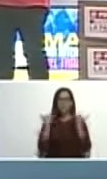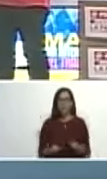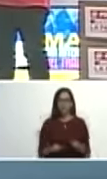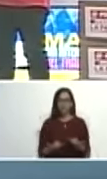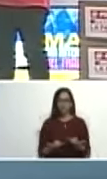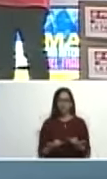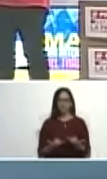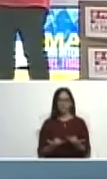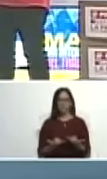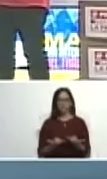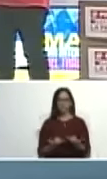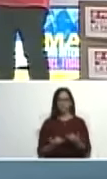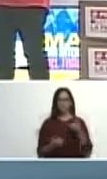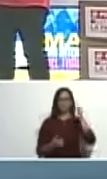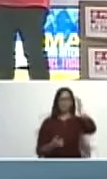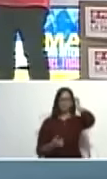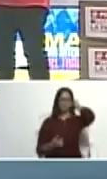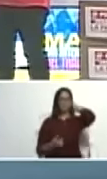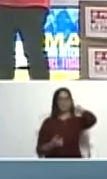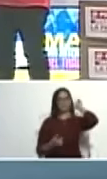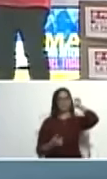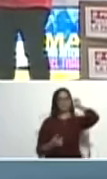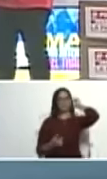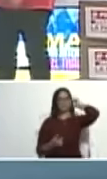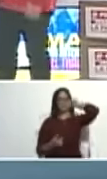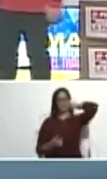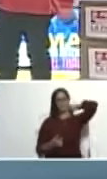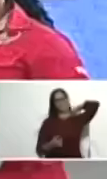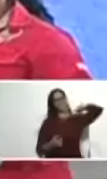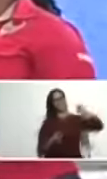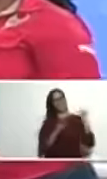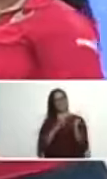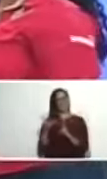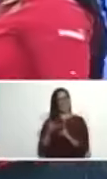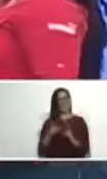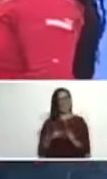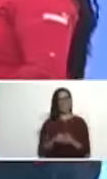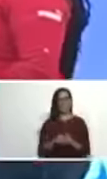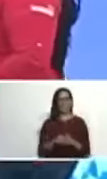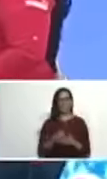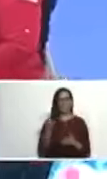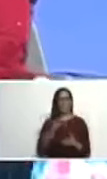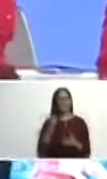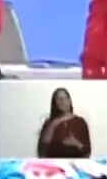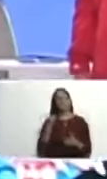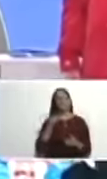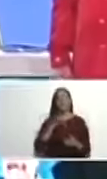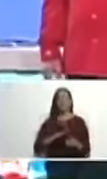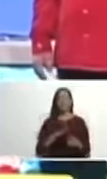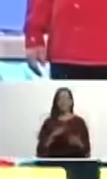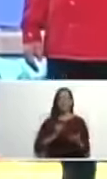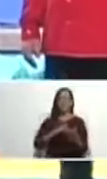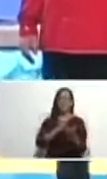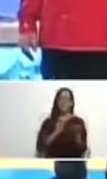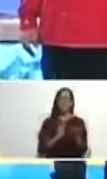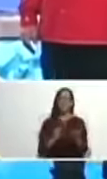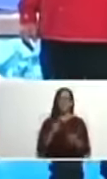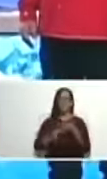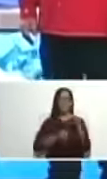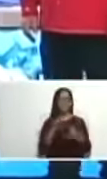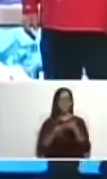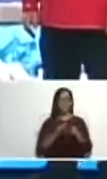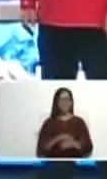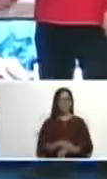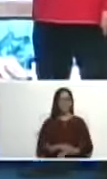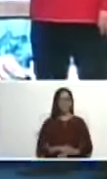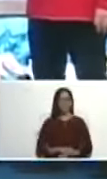No. No. Listo. ¿Cómo está la firma, Will? Cuéntamelo. Bueno,